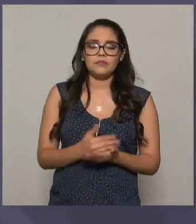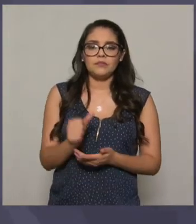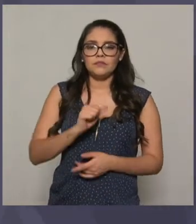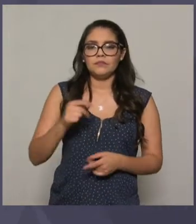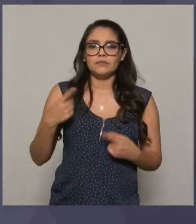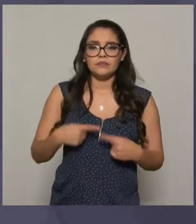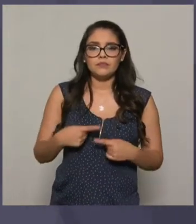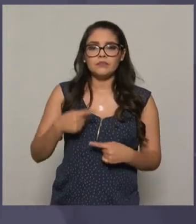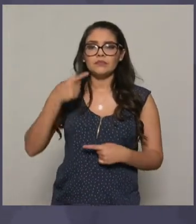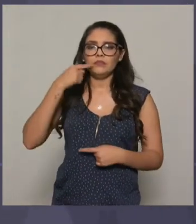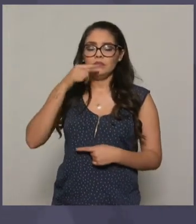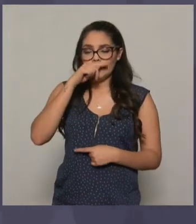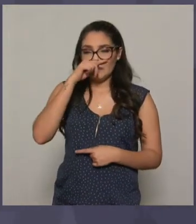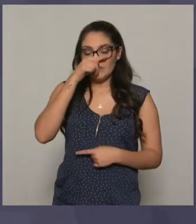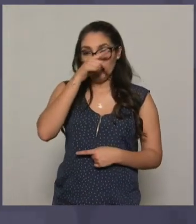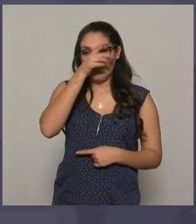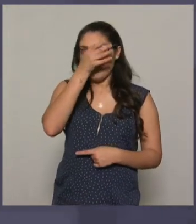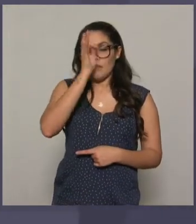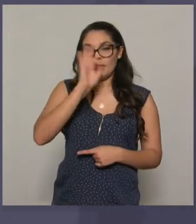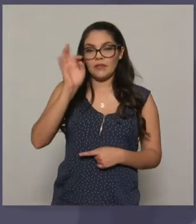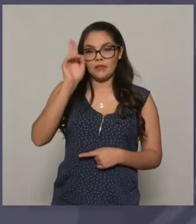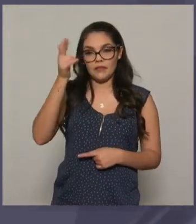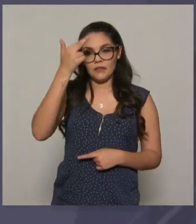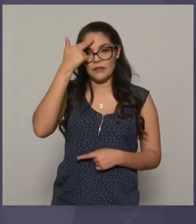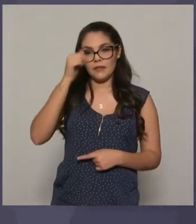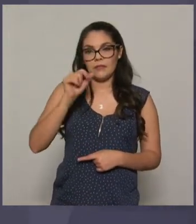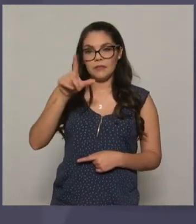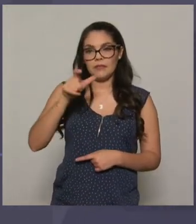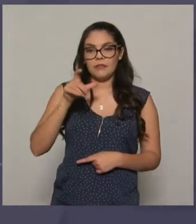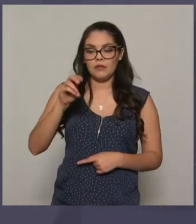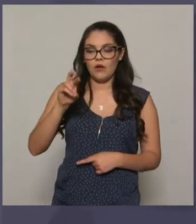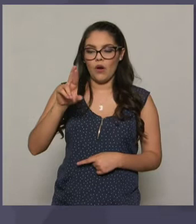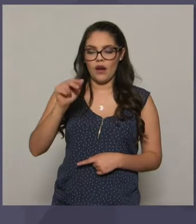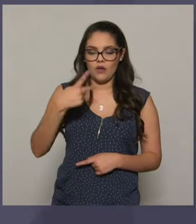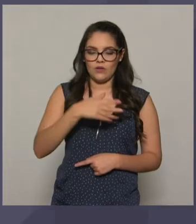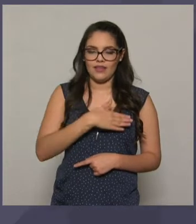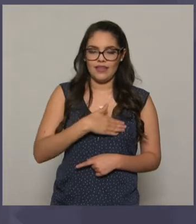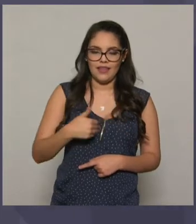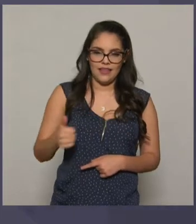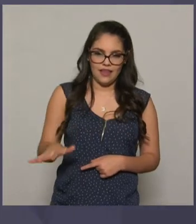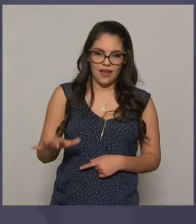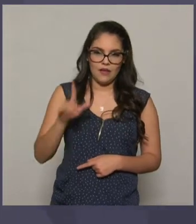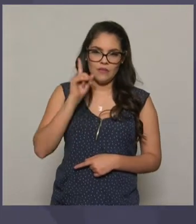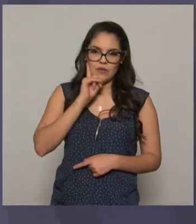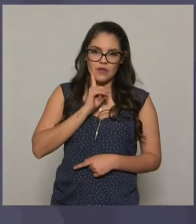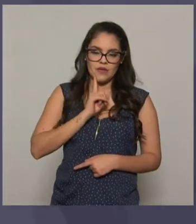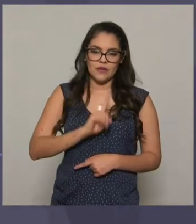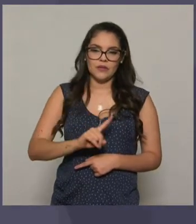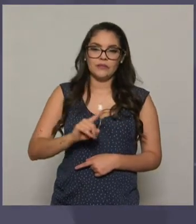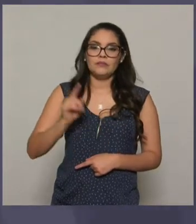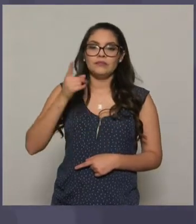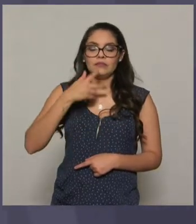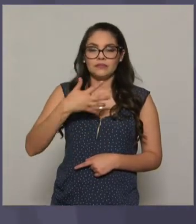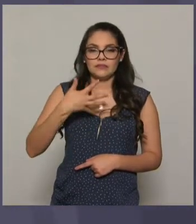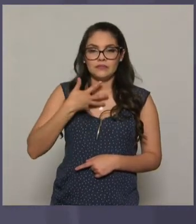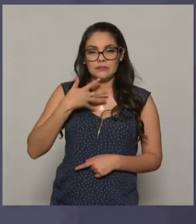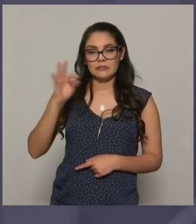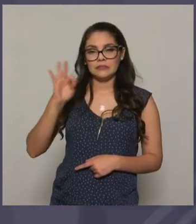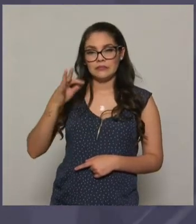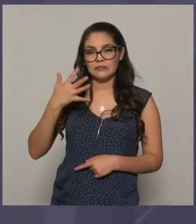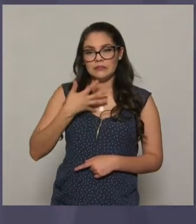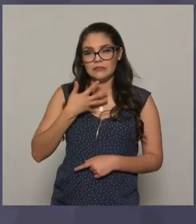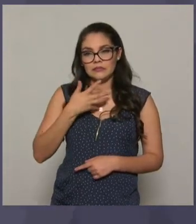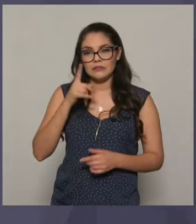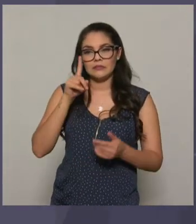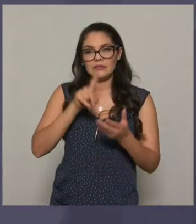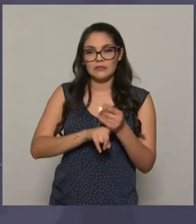de la farándula, ¿no? Ya recordamos a la hija de Alex Lora, que también se encontraba, supuestamente bajo los